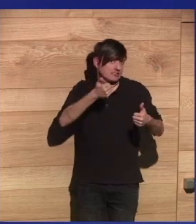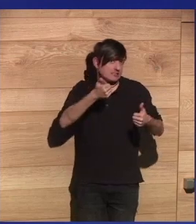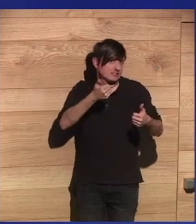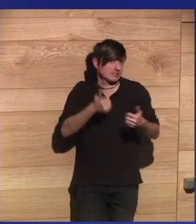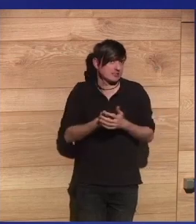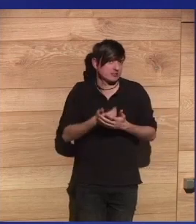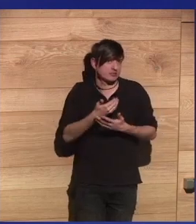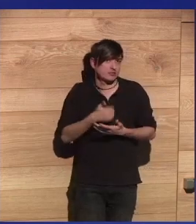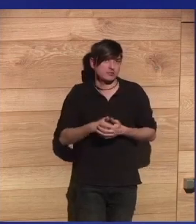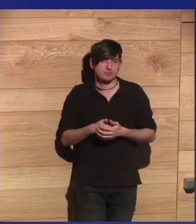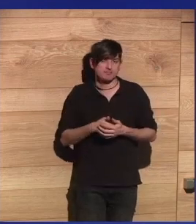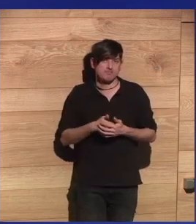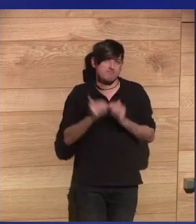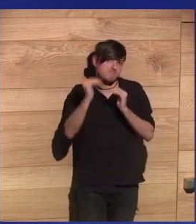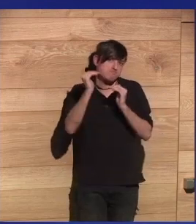menos